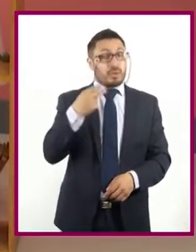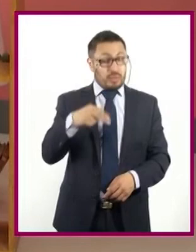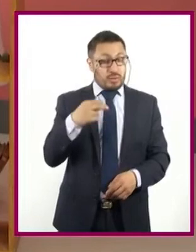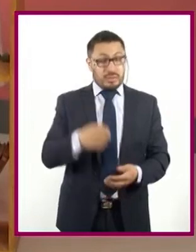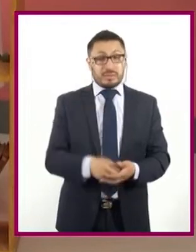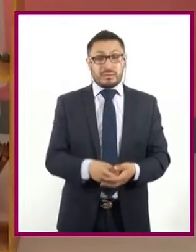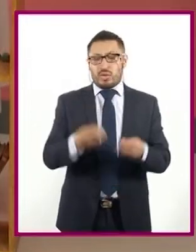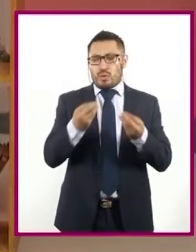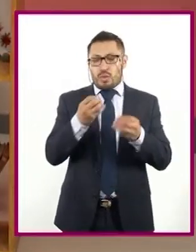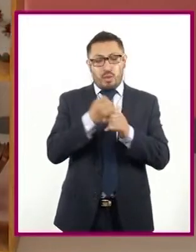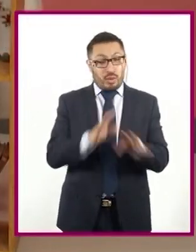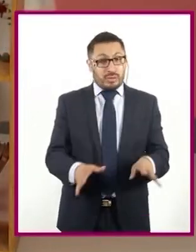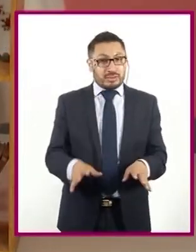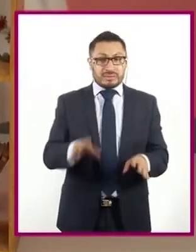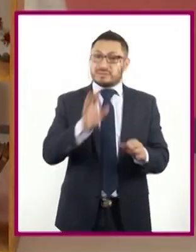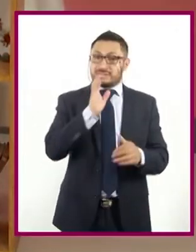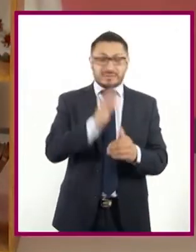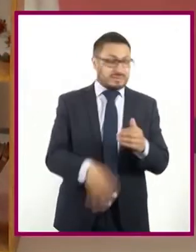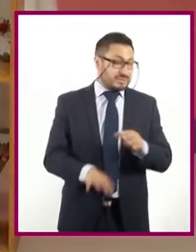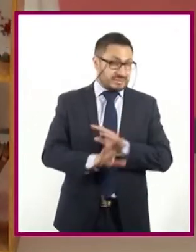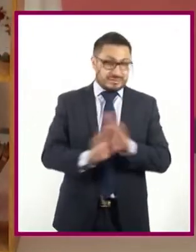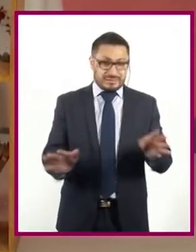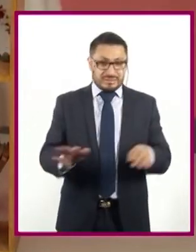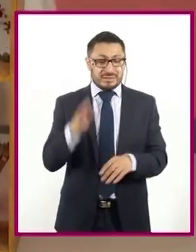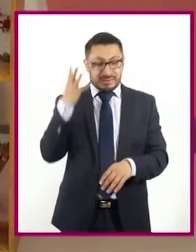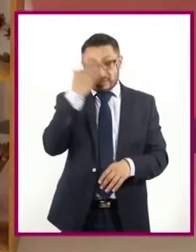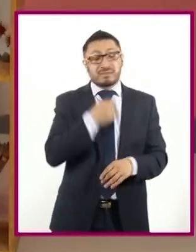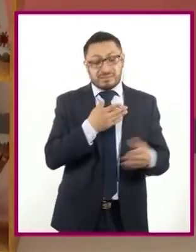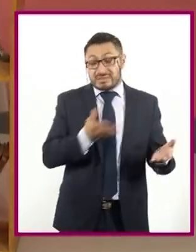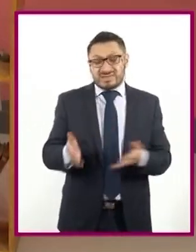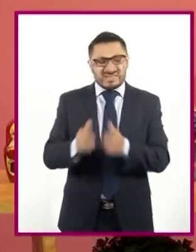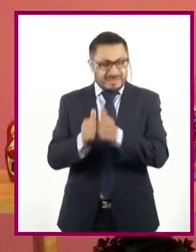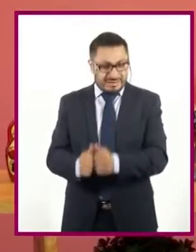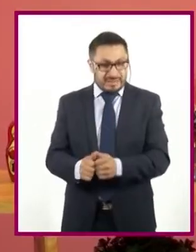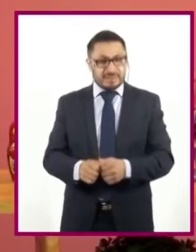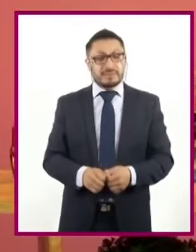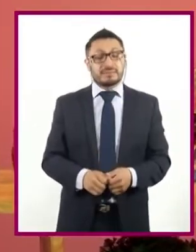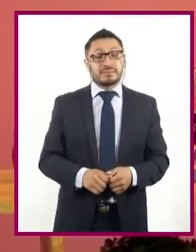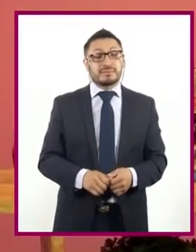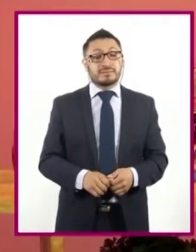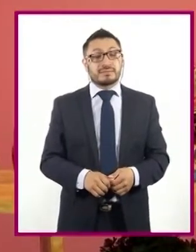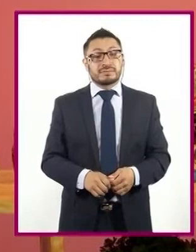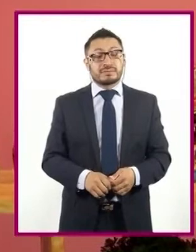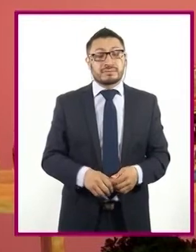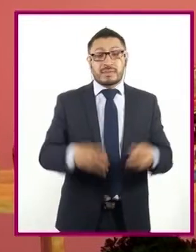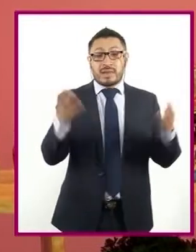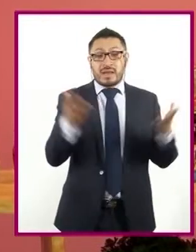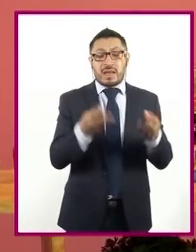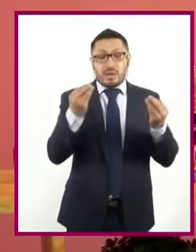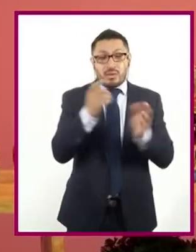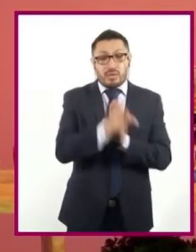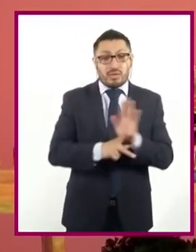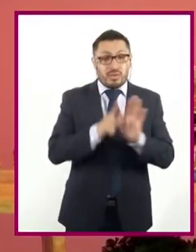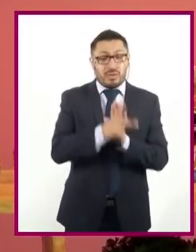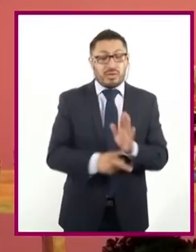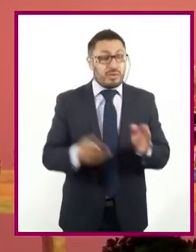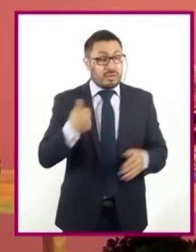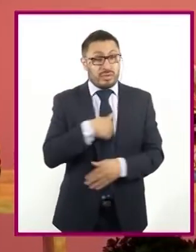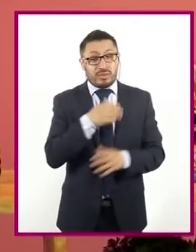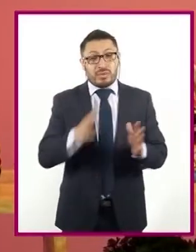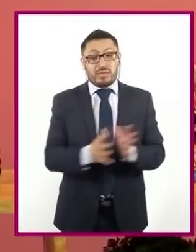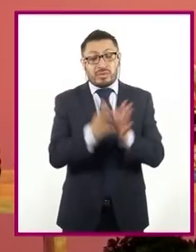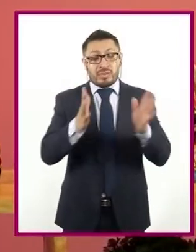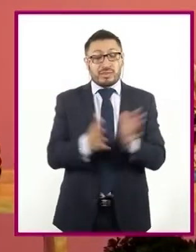información! Oye, ¿te parece si lo dejamos aquí porque se ve muy bonito? Me encanta. Podríamos hacer muchas cápsulas para nuestra participación en